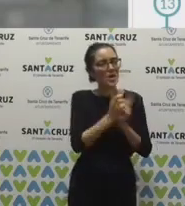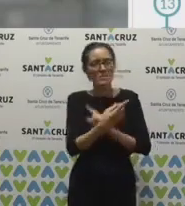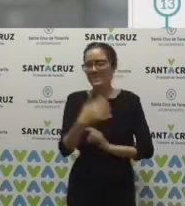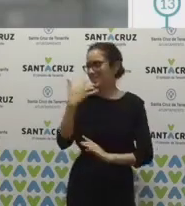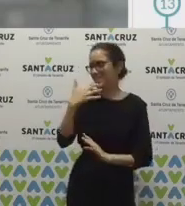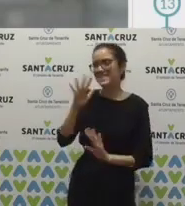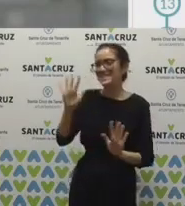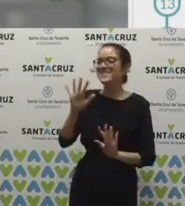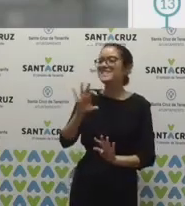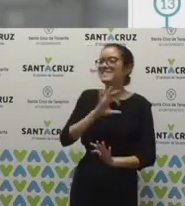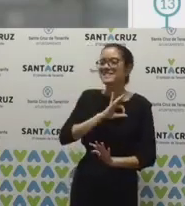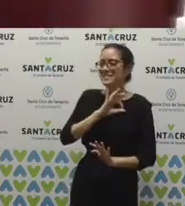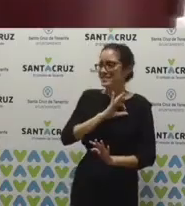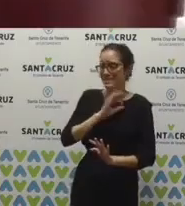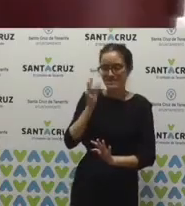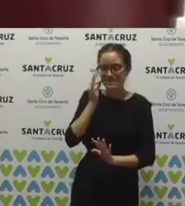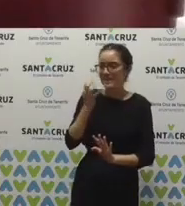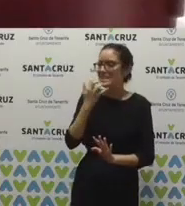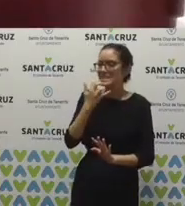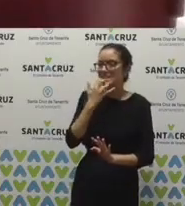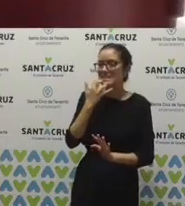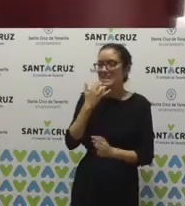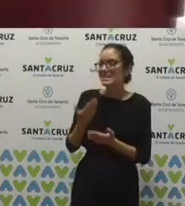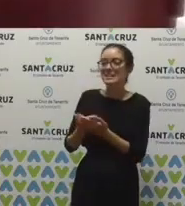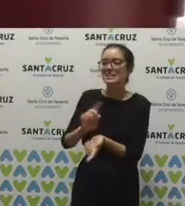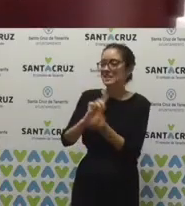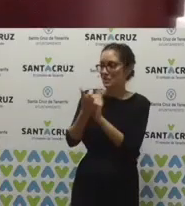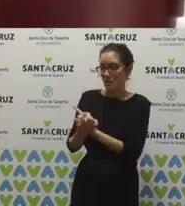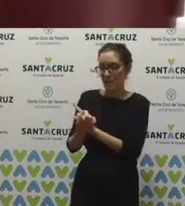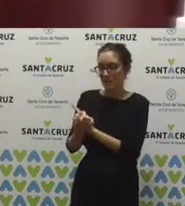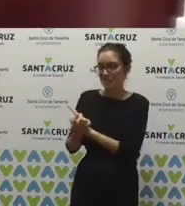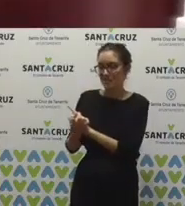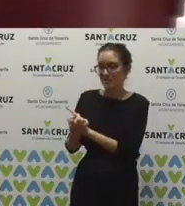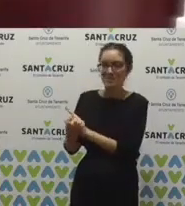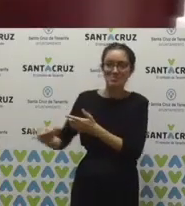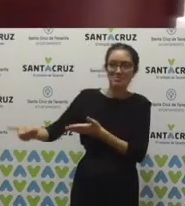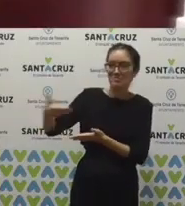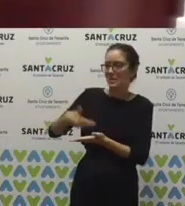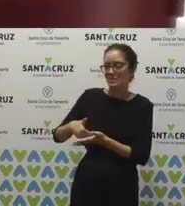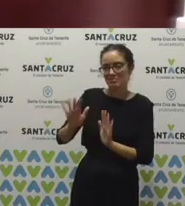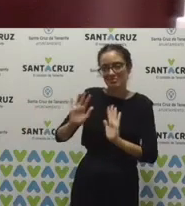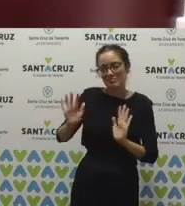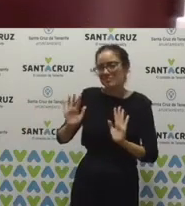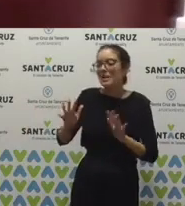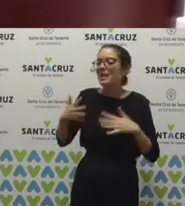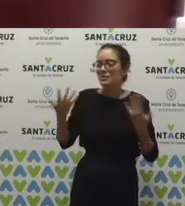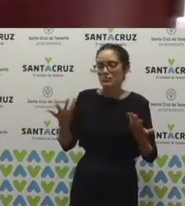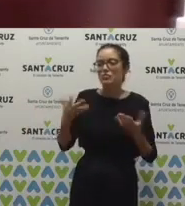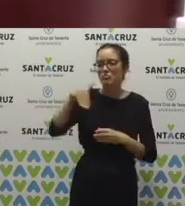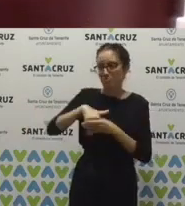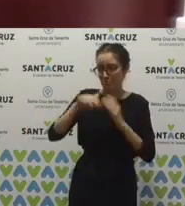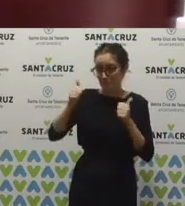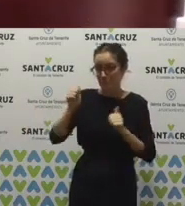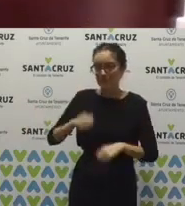inmaculada si no es para proponer una transaccional entonces vamos a proceder a la votación